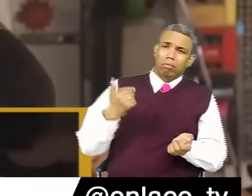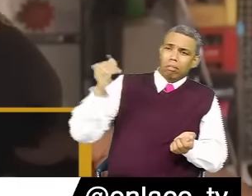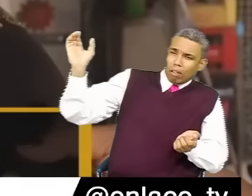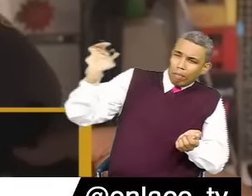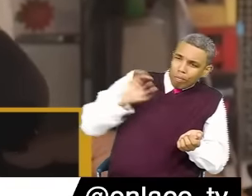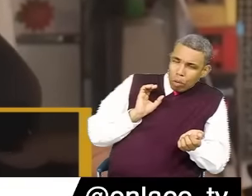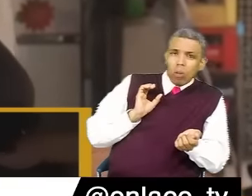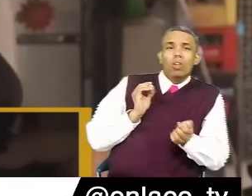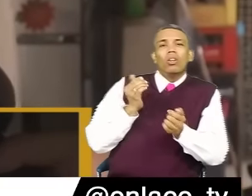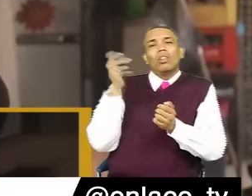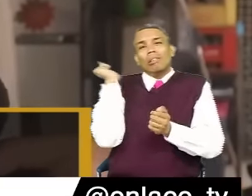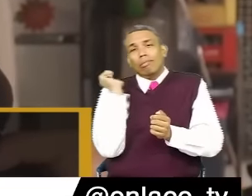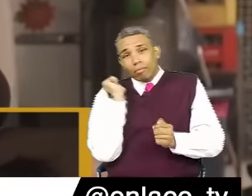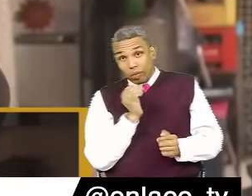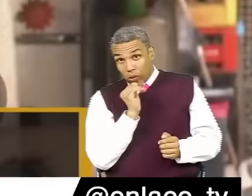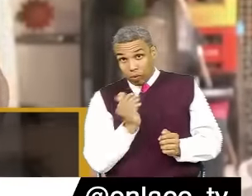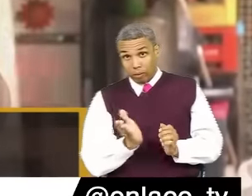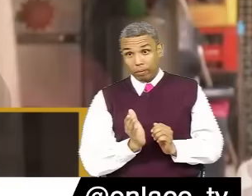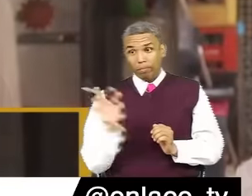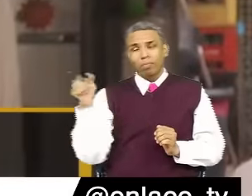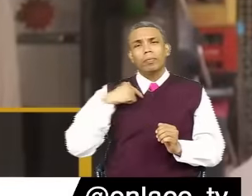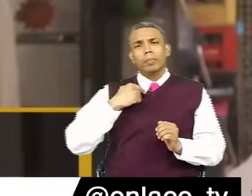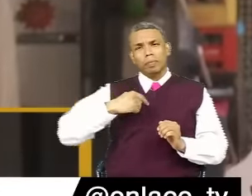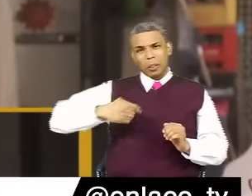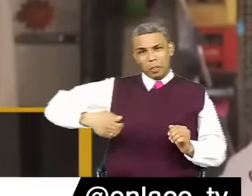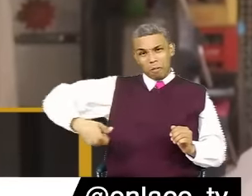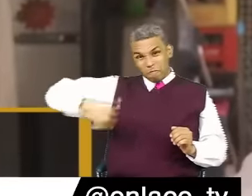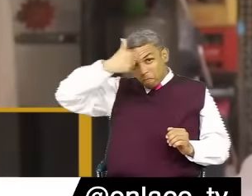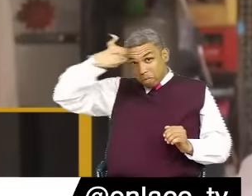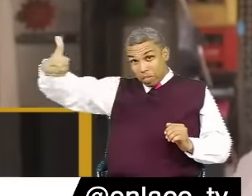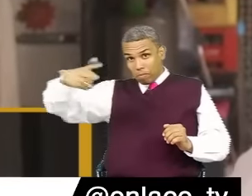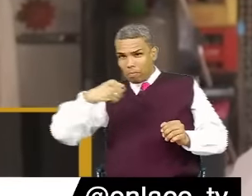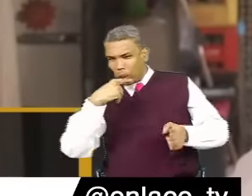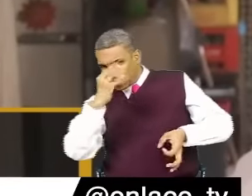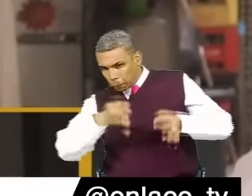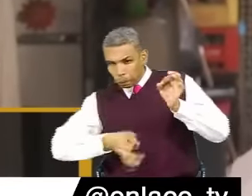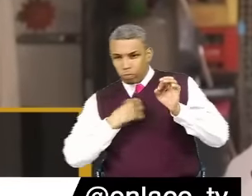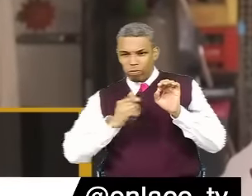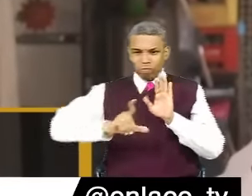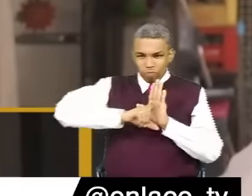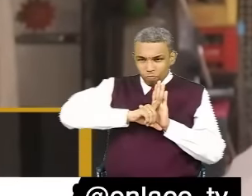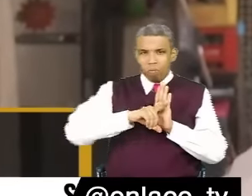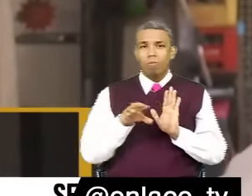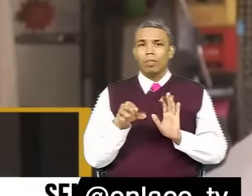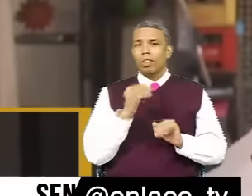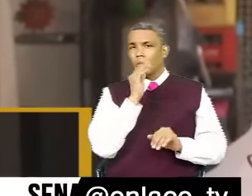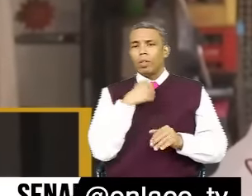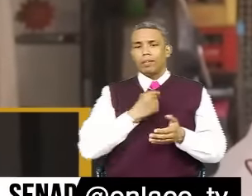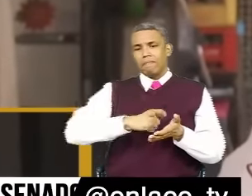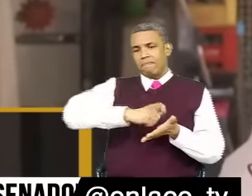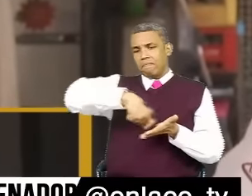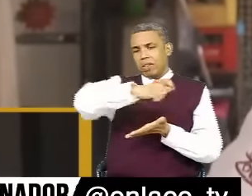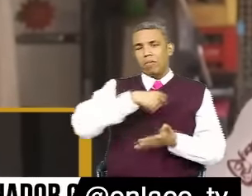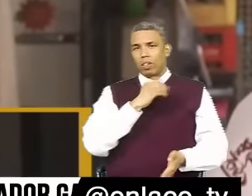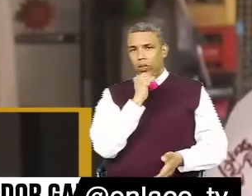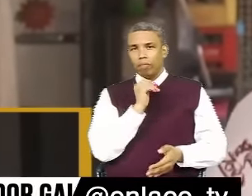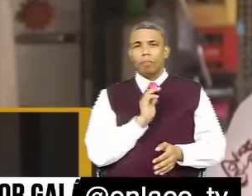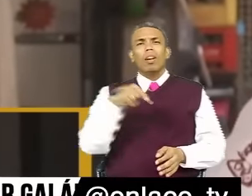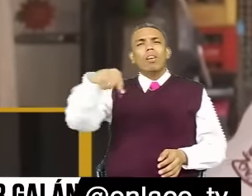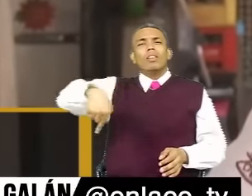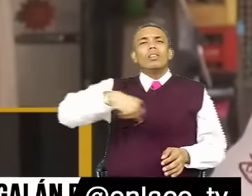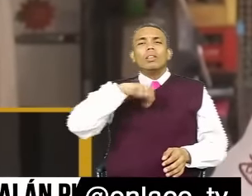por el fallo de la Corte que no lo ha firmado. Uno espera de que todas participemos. En Barranca Bermeja somos aproximadamente casi, porque